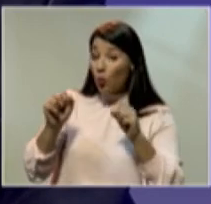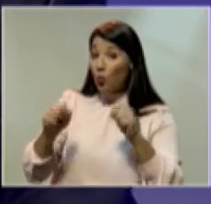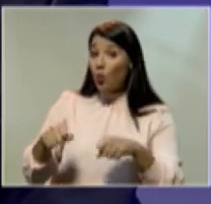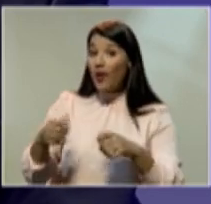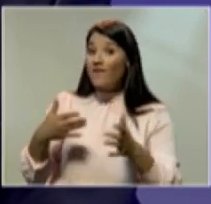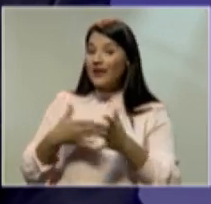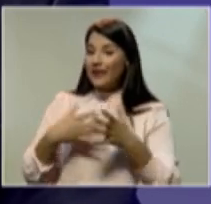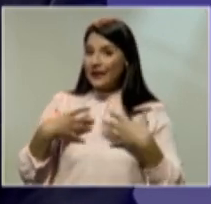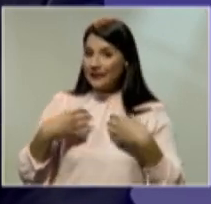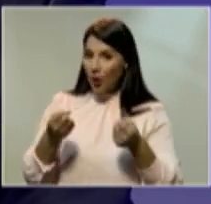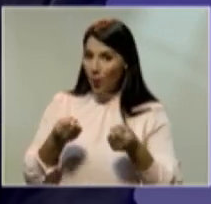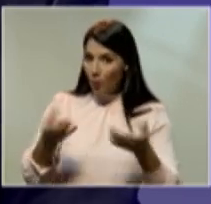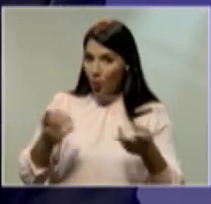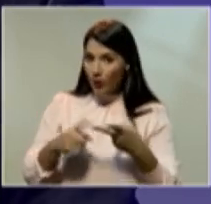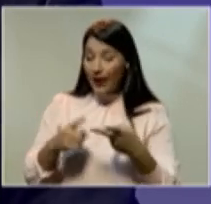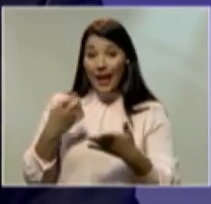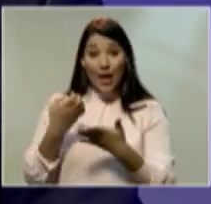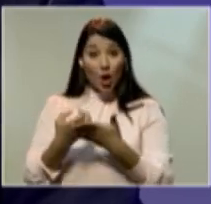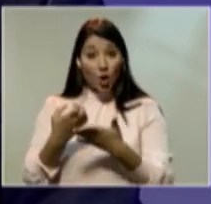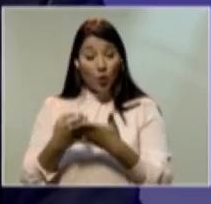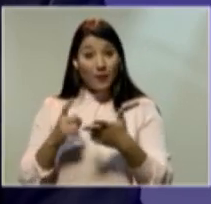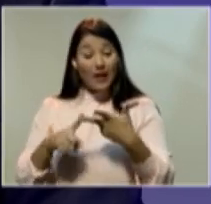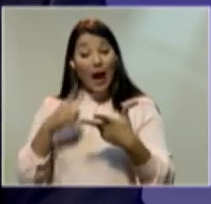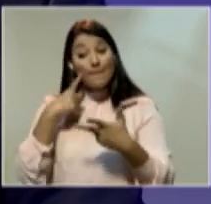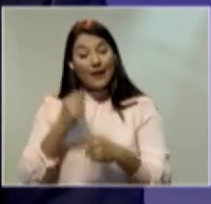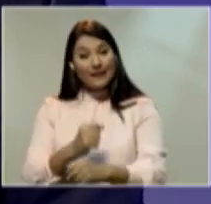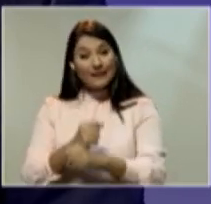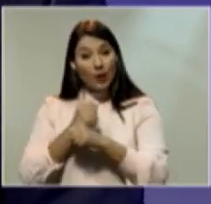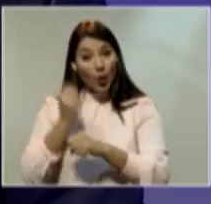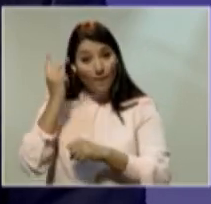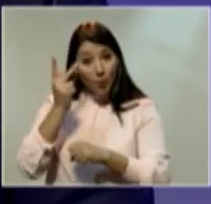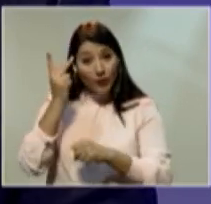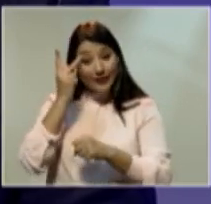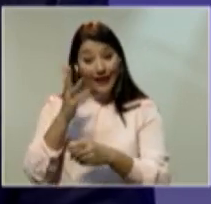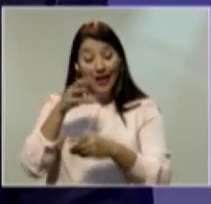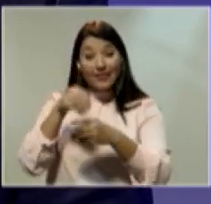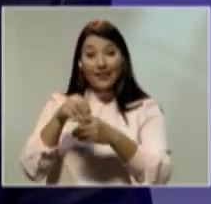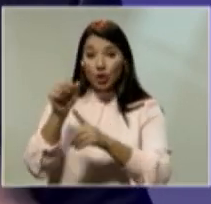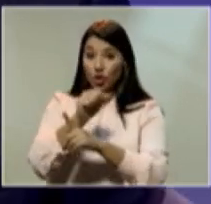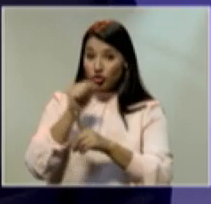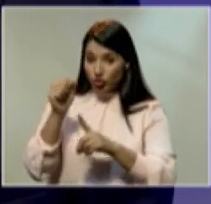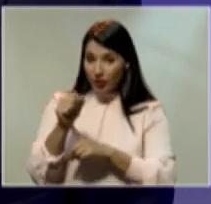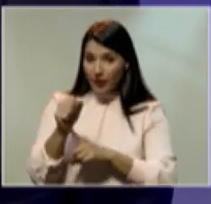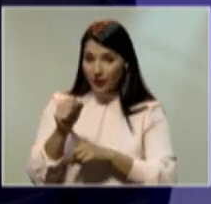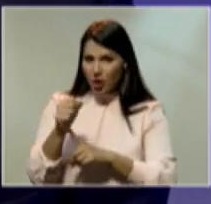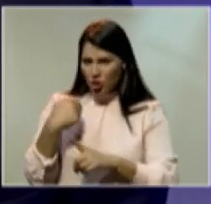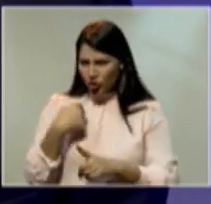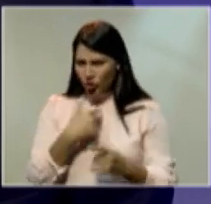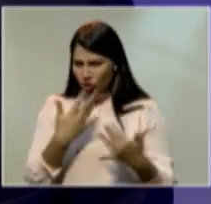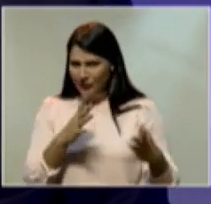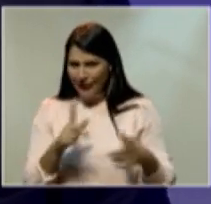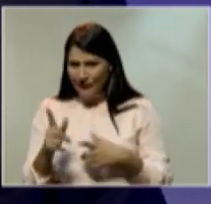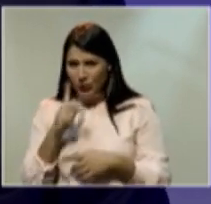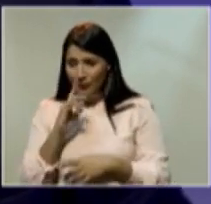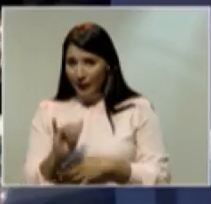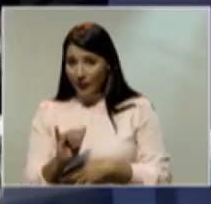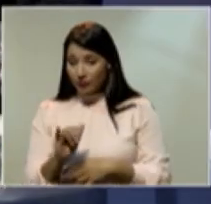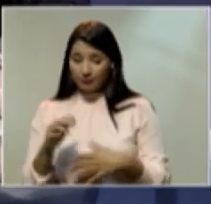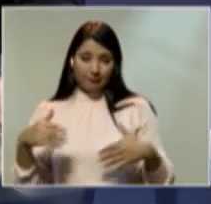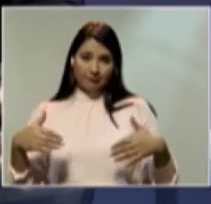salud pública, para la economía, incluso para la estabilidad política de una sociedad, son enormes. ¿Estamos preparados para eso?